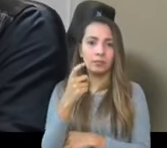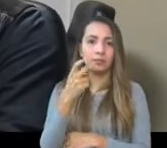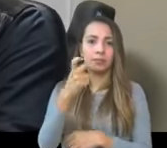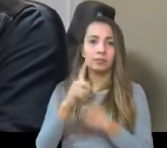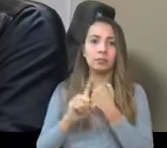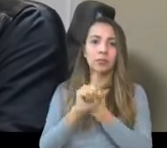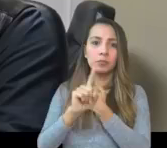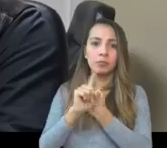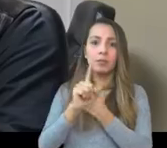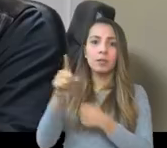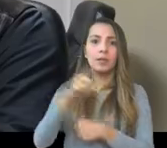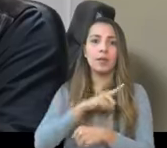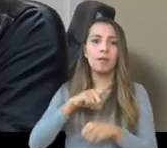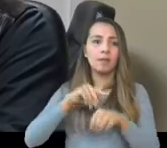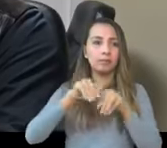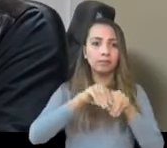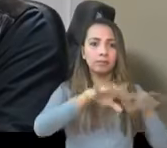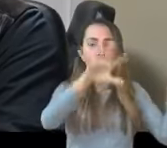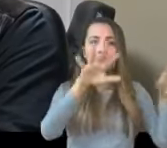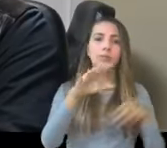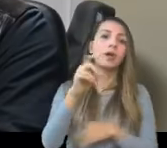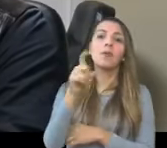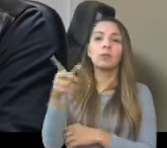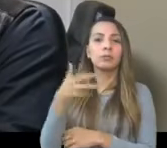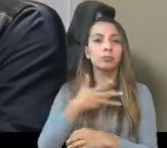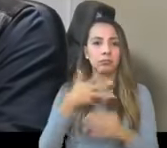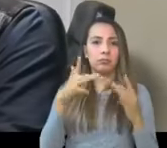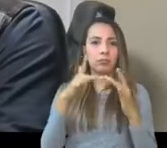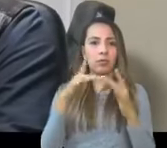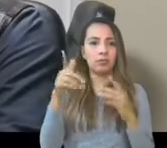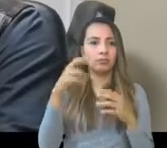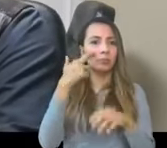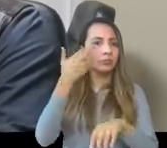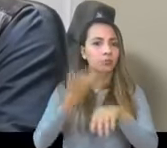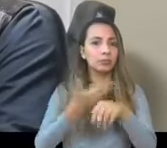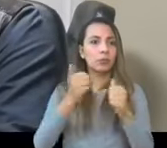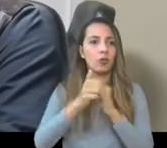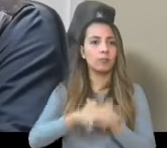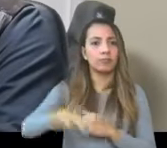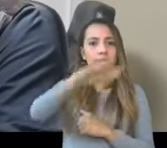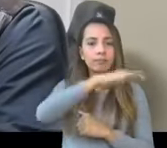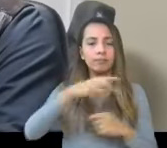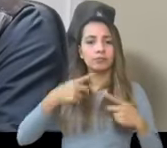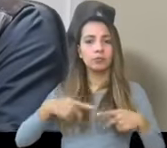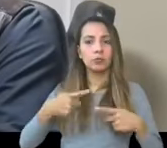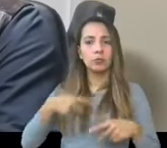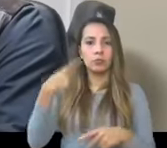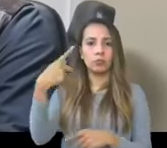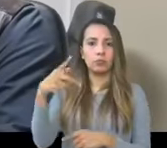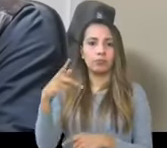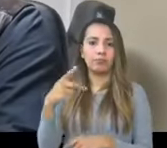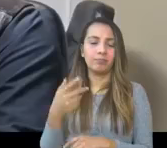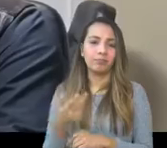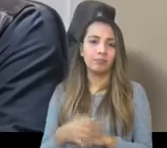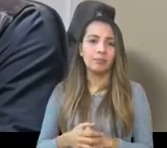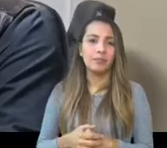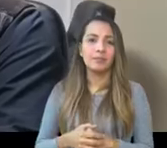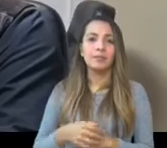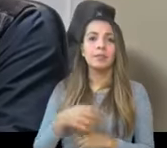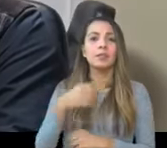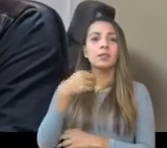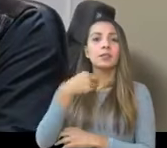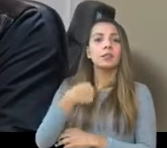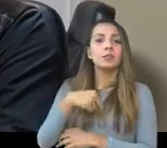servicio y el contrato que tiene con la ciudad, ese compromiso, y que tenemos